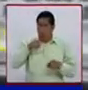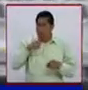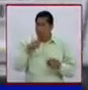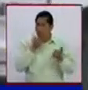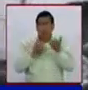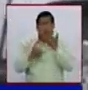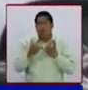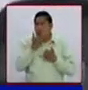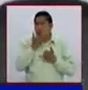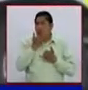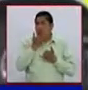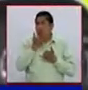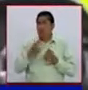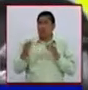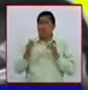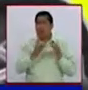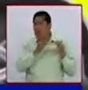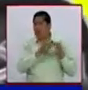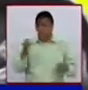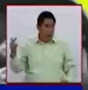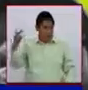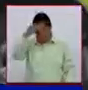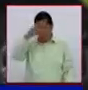corriendo por parte de la patrulla del Alto.